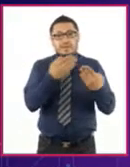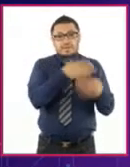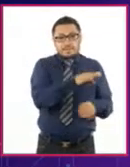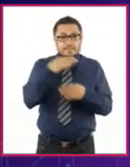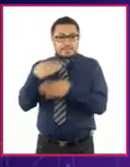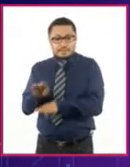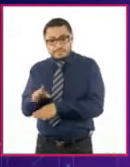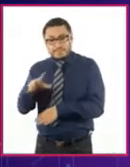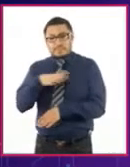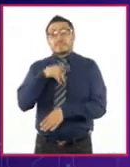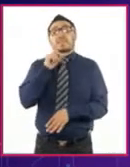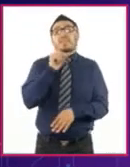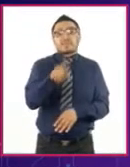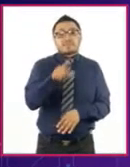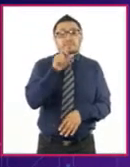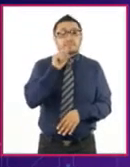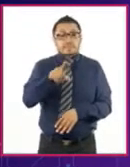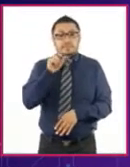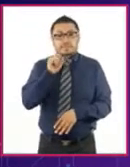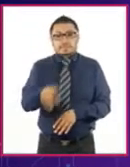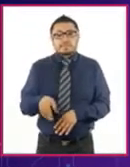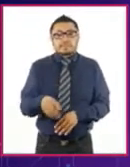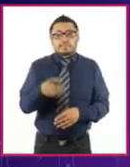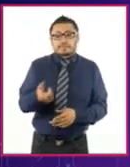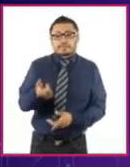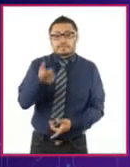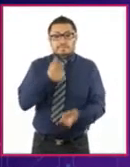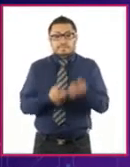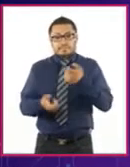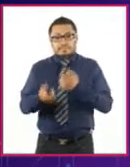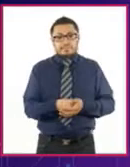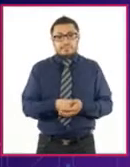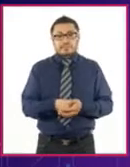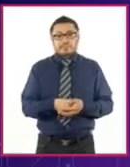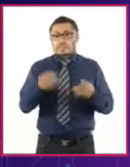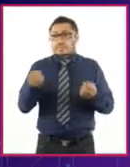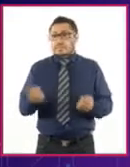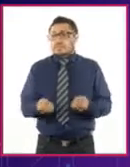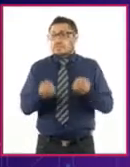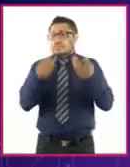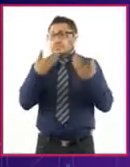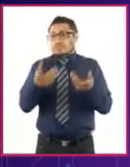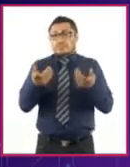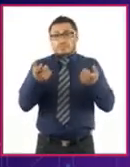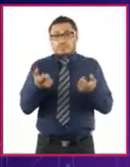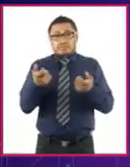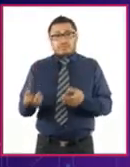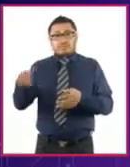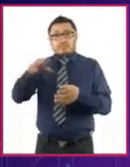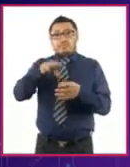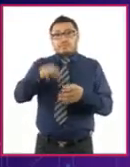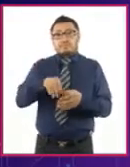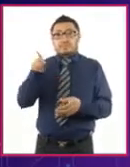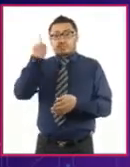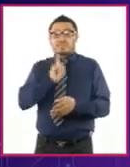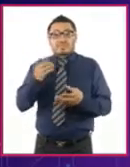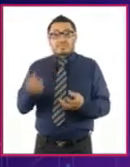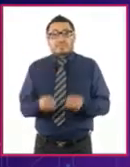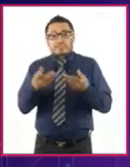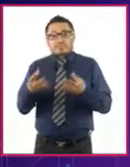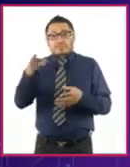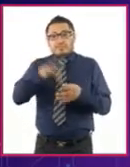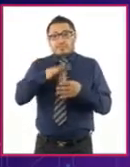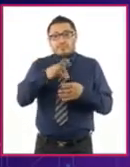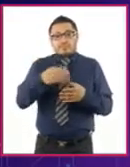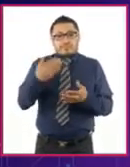ambos tienen la misma cantidad de dinero. ¿Cuánto dinero depositó Julieta? ¿Cuánto dinero